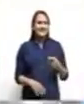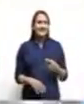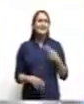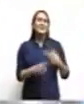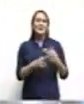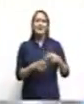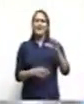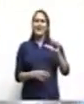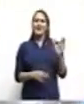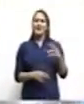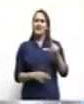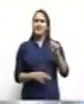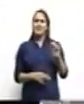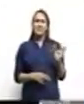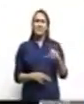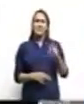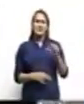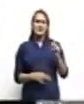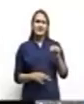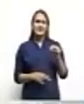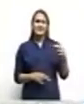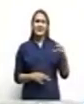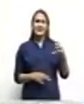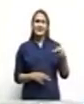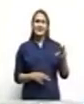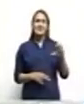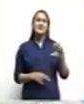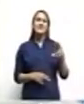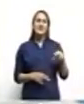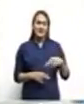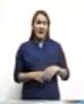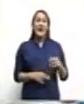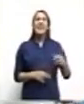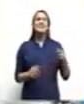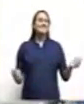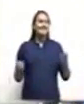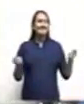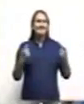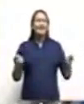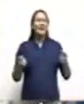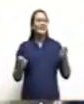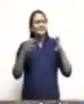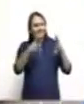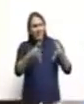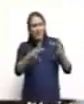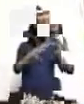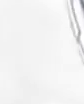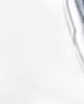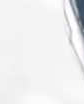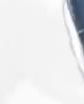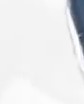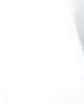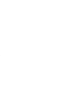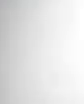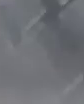la cual busca de manera educativa y divertida mostrar la manera en la cual no se deben hacer las cosas.